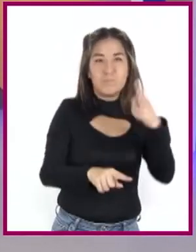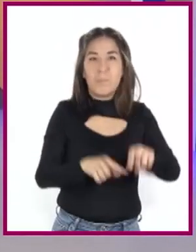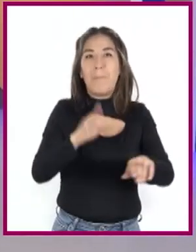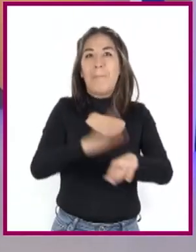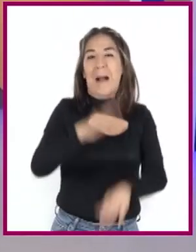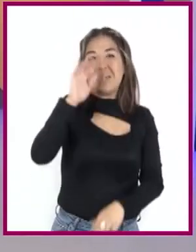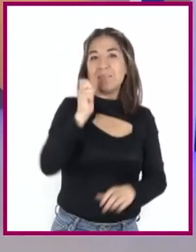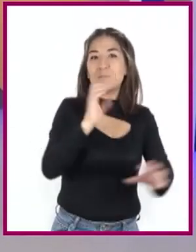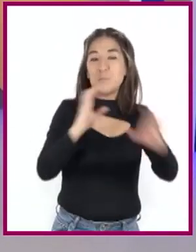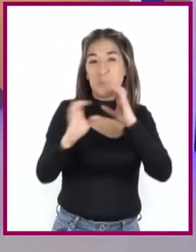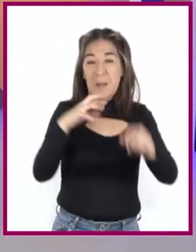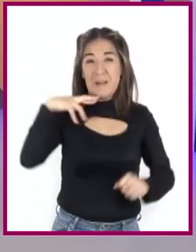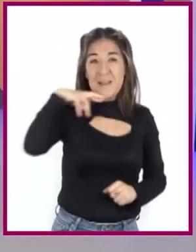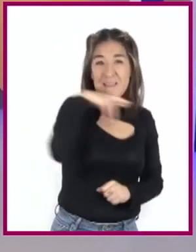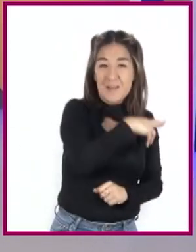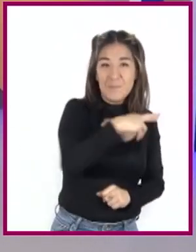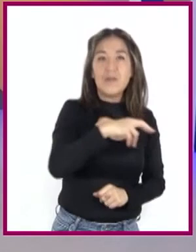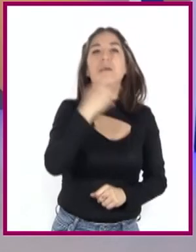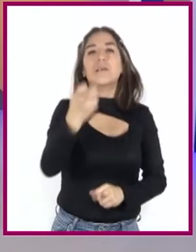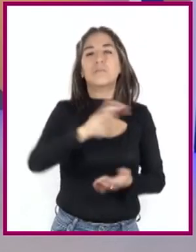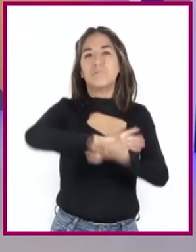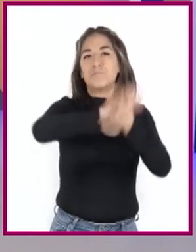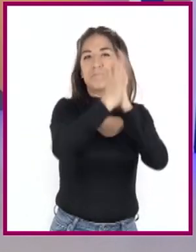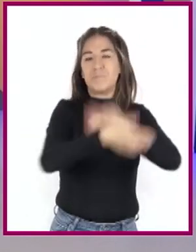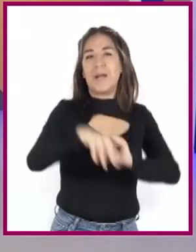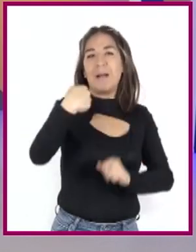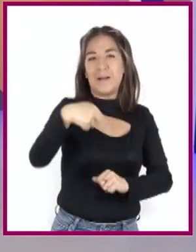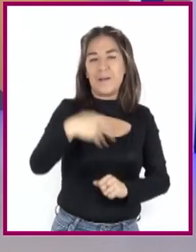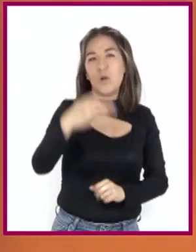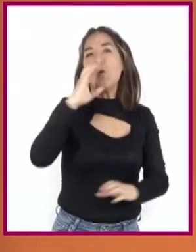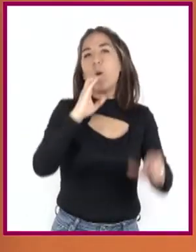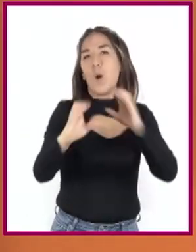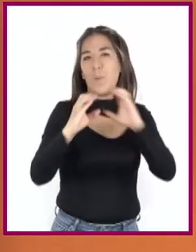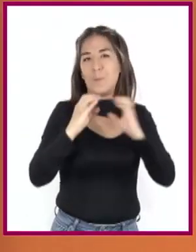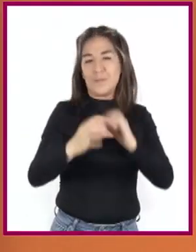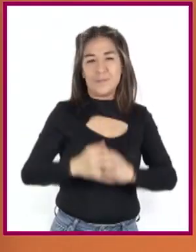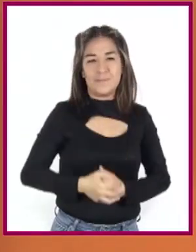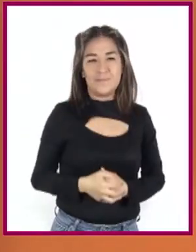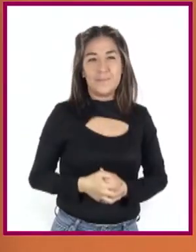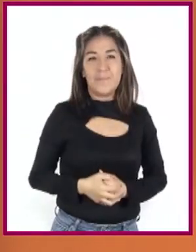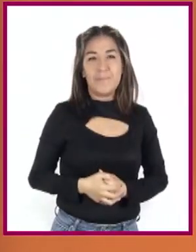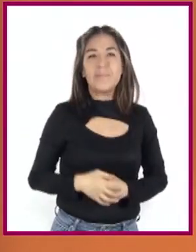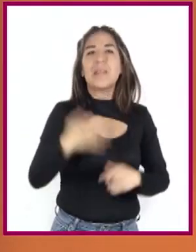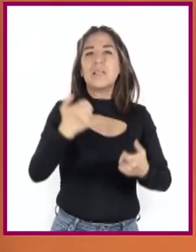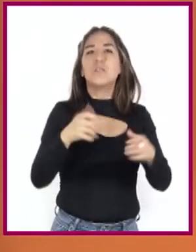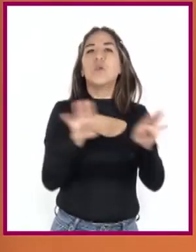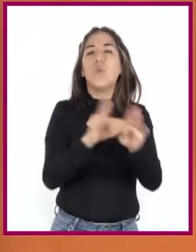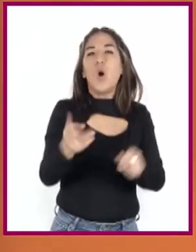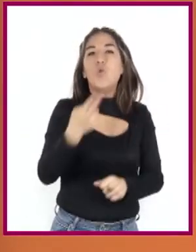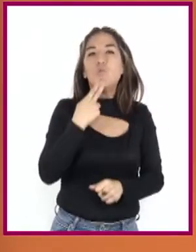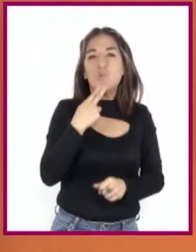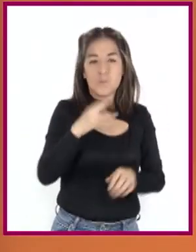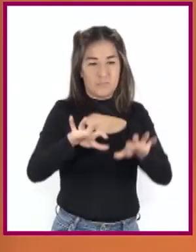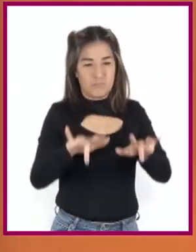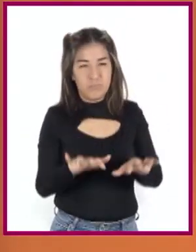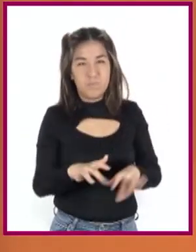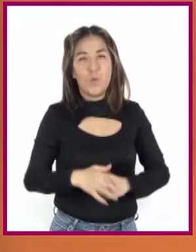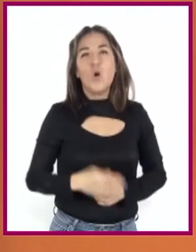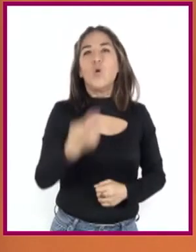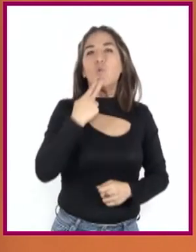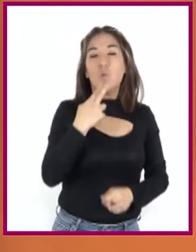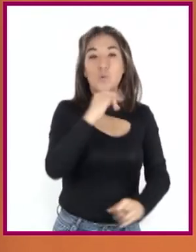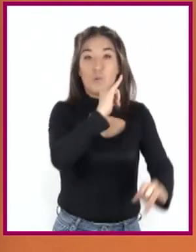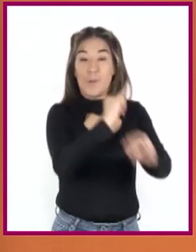comunicación más rápida, comienza la era de la comunicación. La generalización del uso de computadoras y el